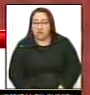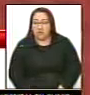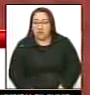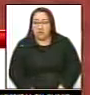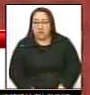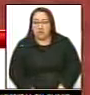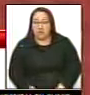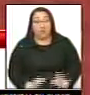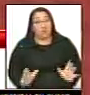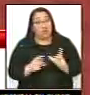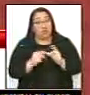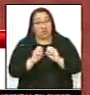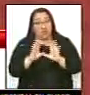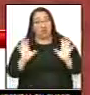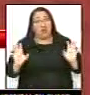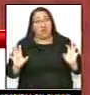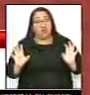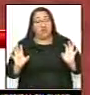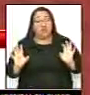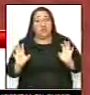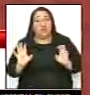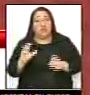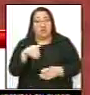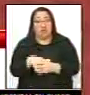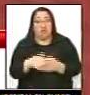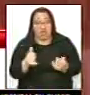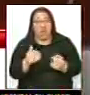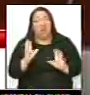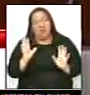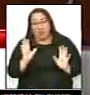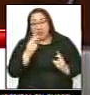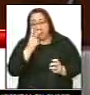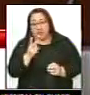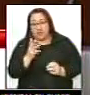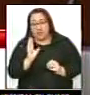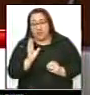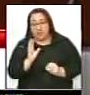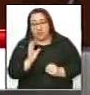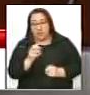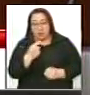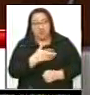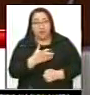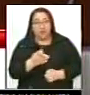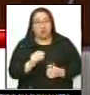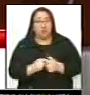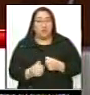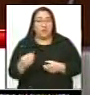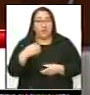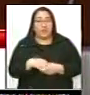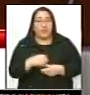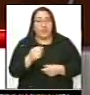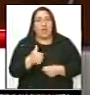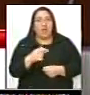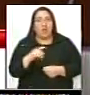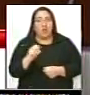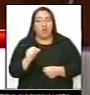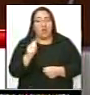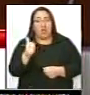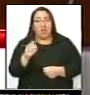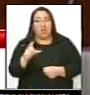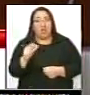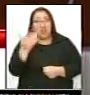claro, entonces. Ahora, que voten ahora, pueden reivindicarse de APP. Que voten a favor de la inclusión de Humberto Acuña y de Alan